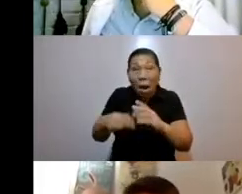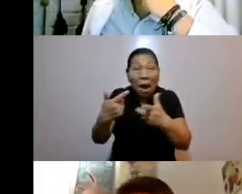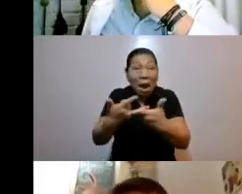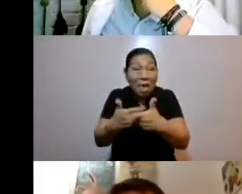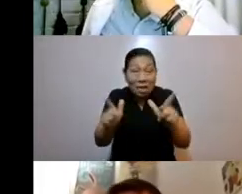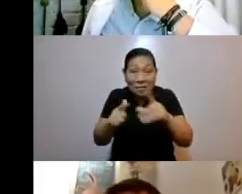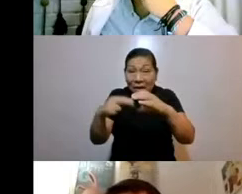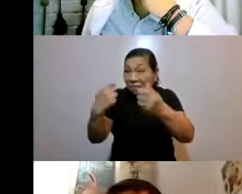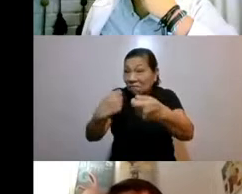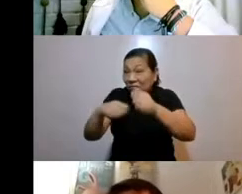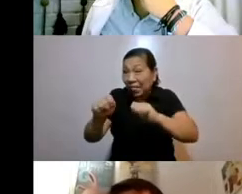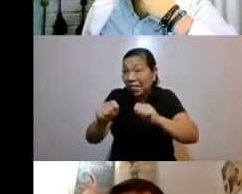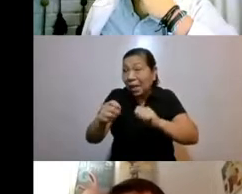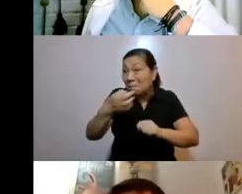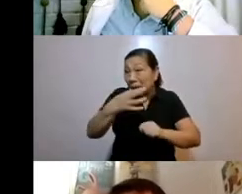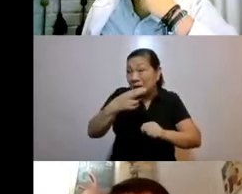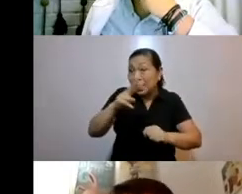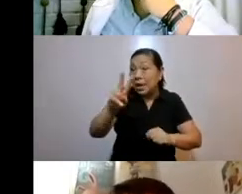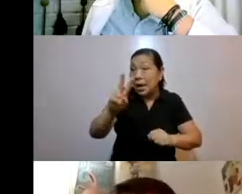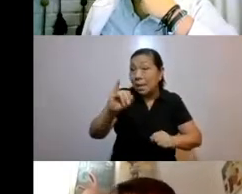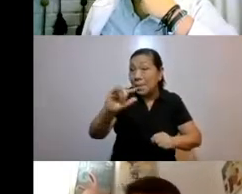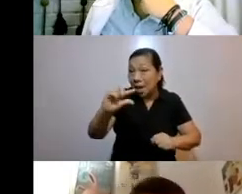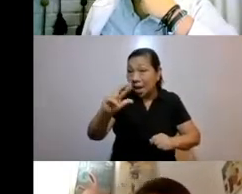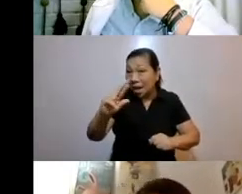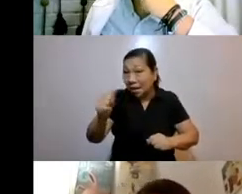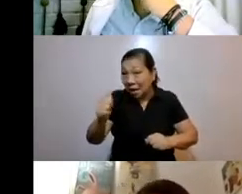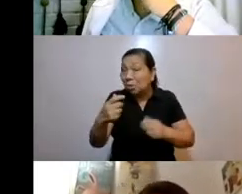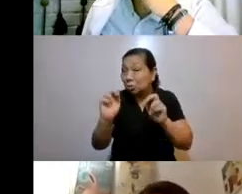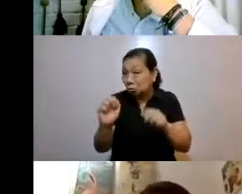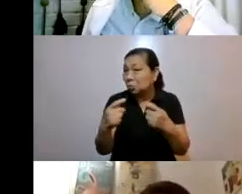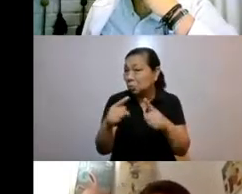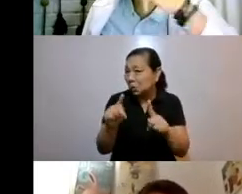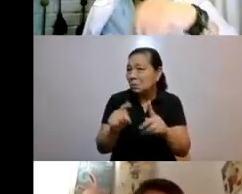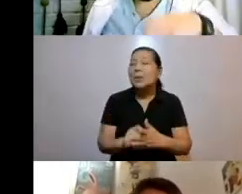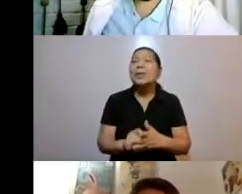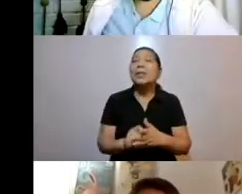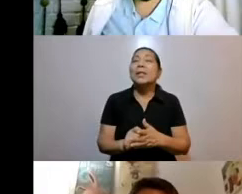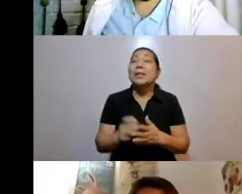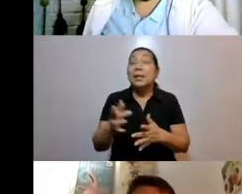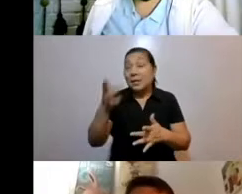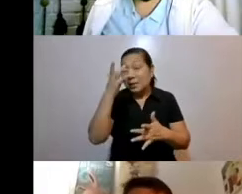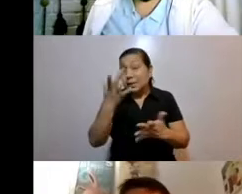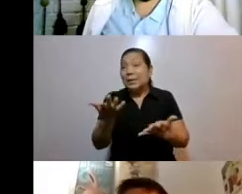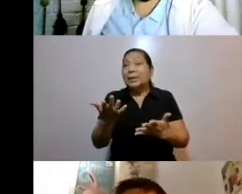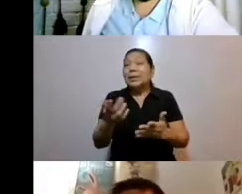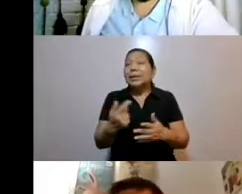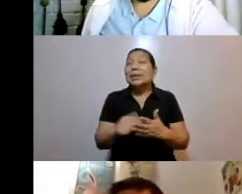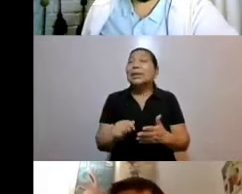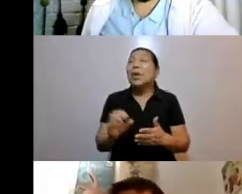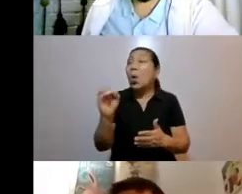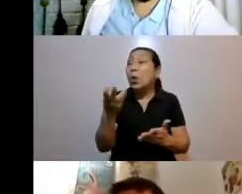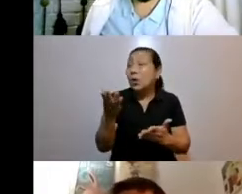una opción de tratamiento que se tiene a la mano, ha permitido que la patología, que la enfermedad o